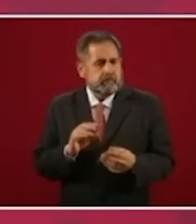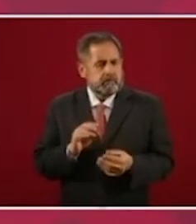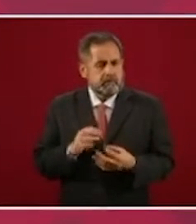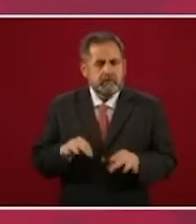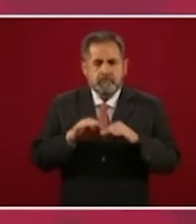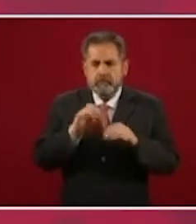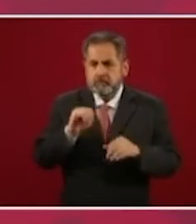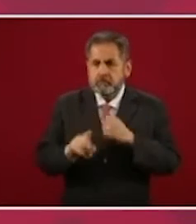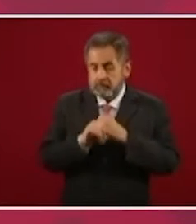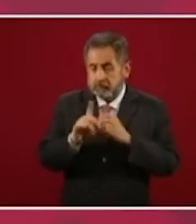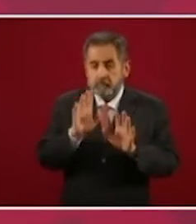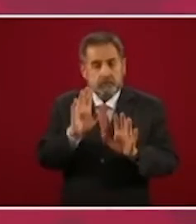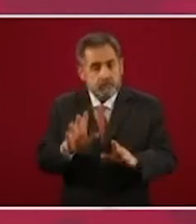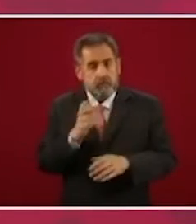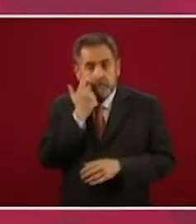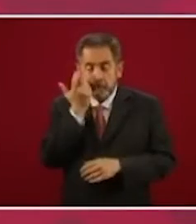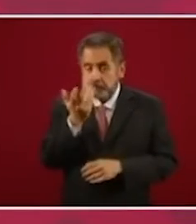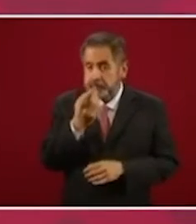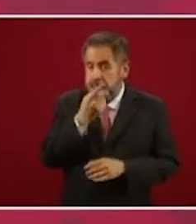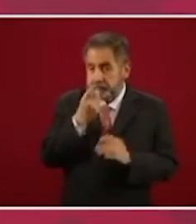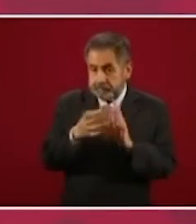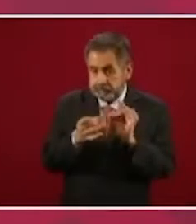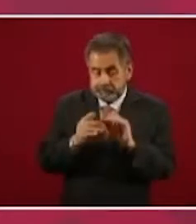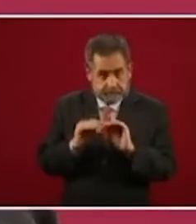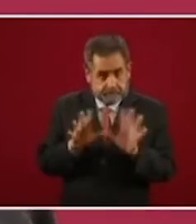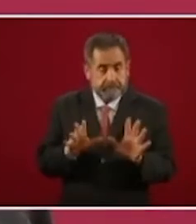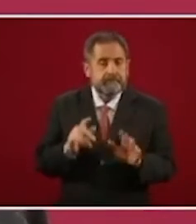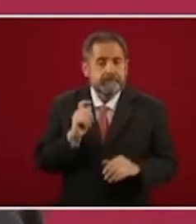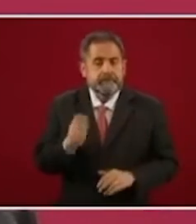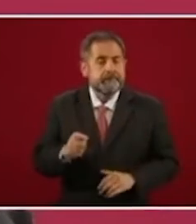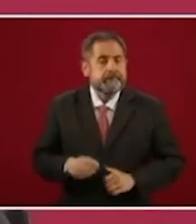corrupción. Lo que quiero es que